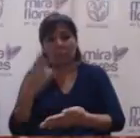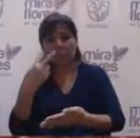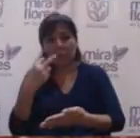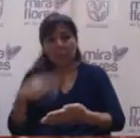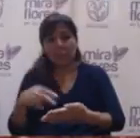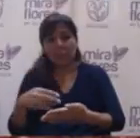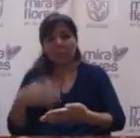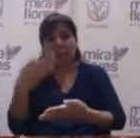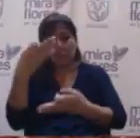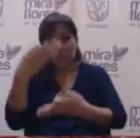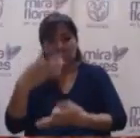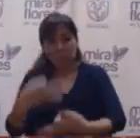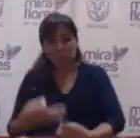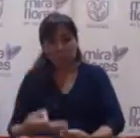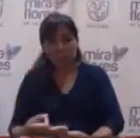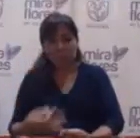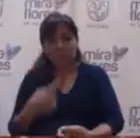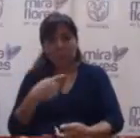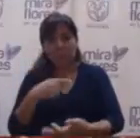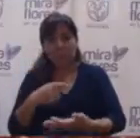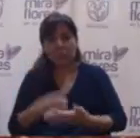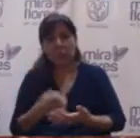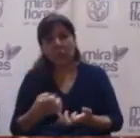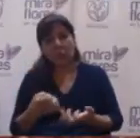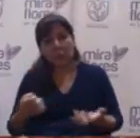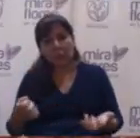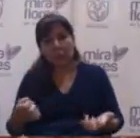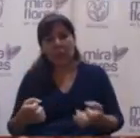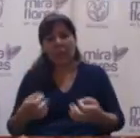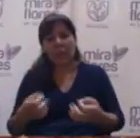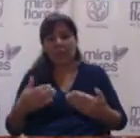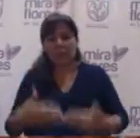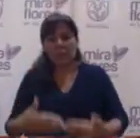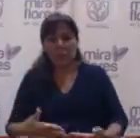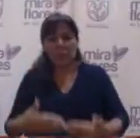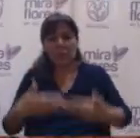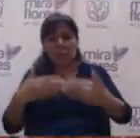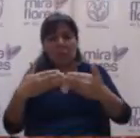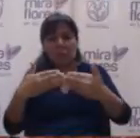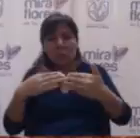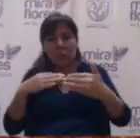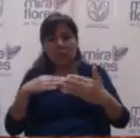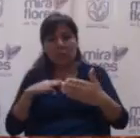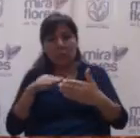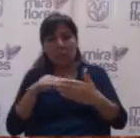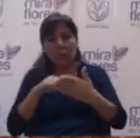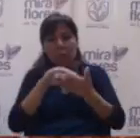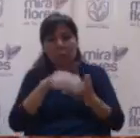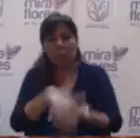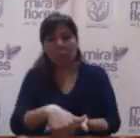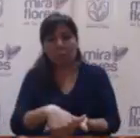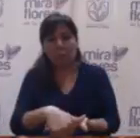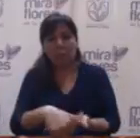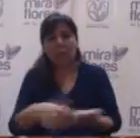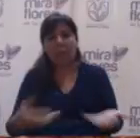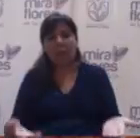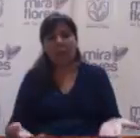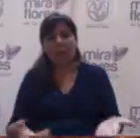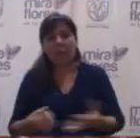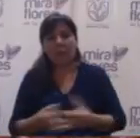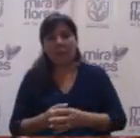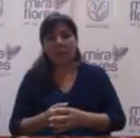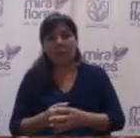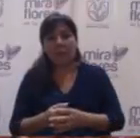algunos elementos que tienen que ver con los muros que se iban a tirar, con el centro mismo que es